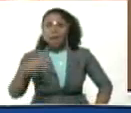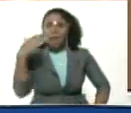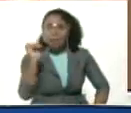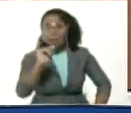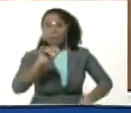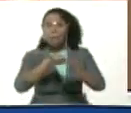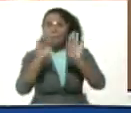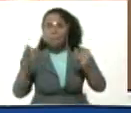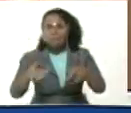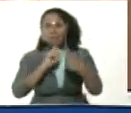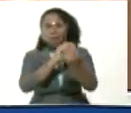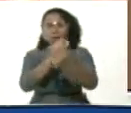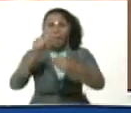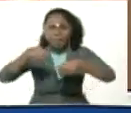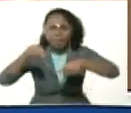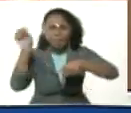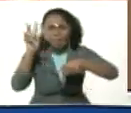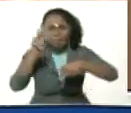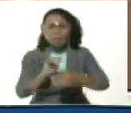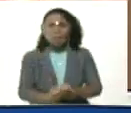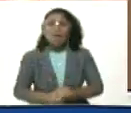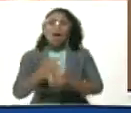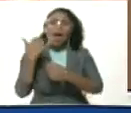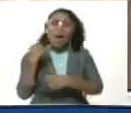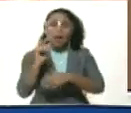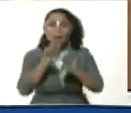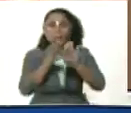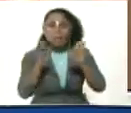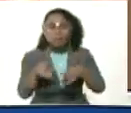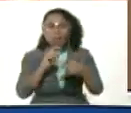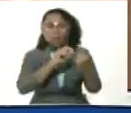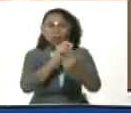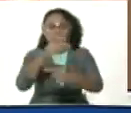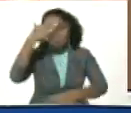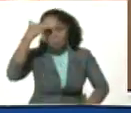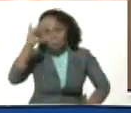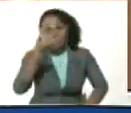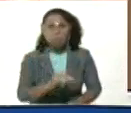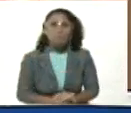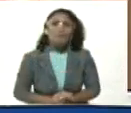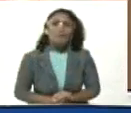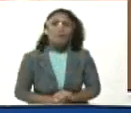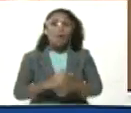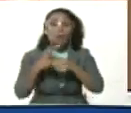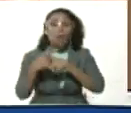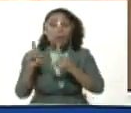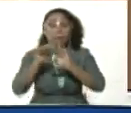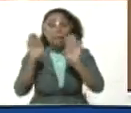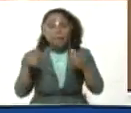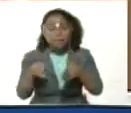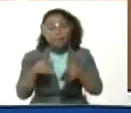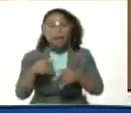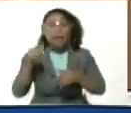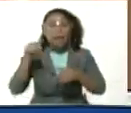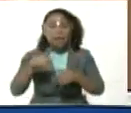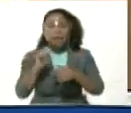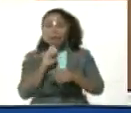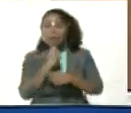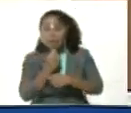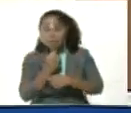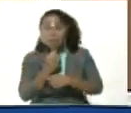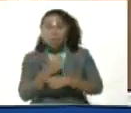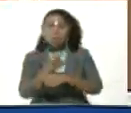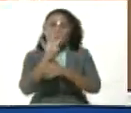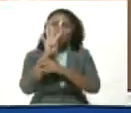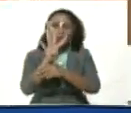de diálogo en Venezuela. Tenemos otra mesa de diálogo en México. Tenemos una mesa de diálogo secreta. Tenemos como